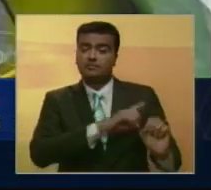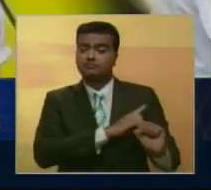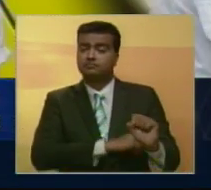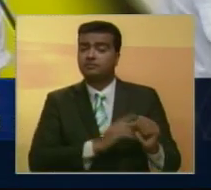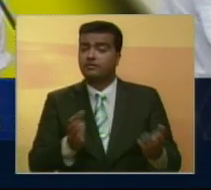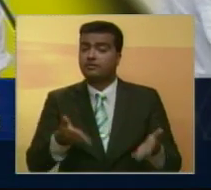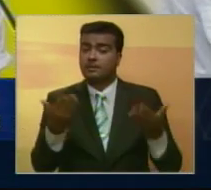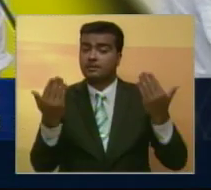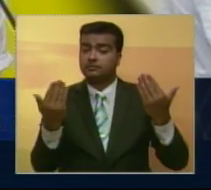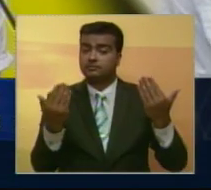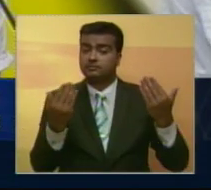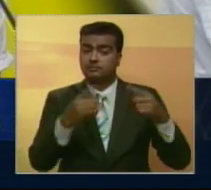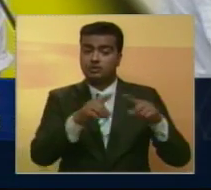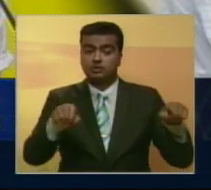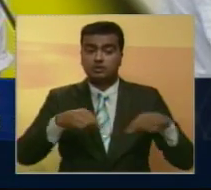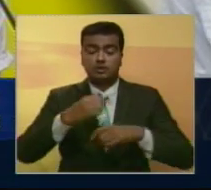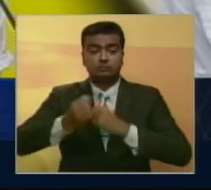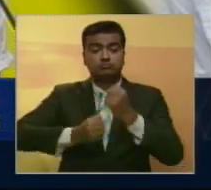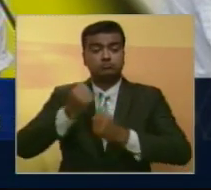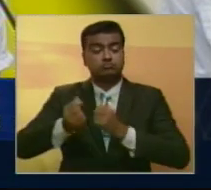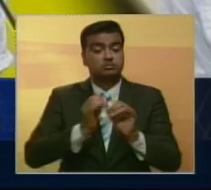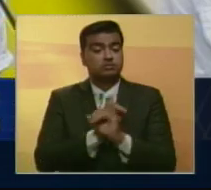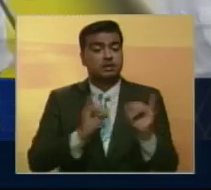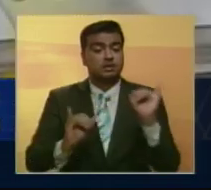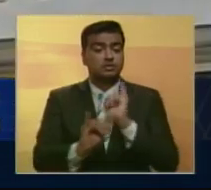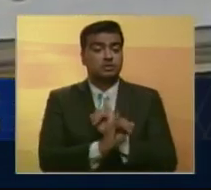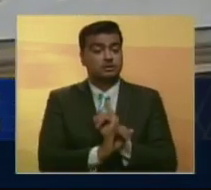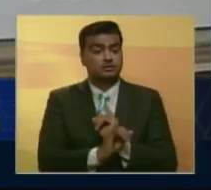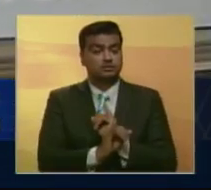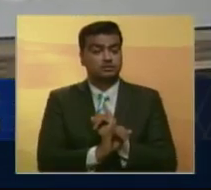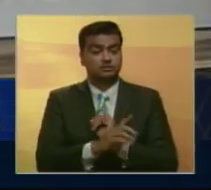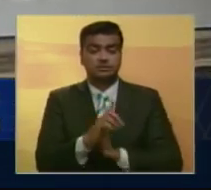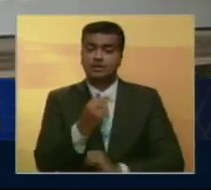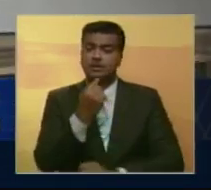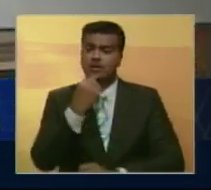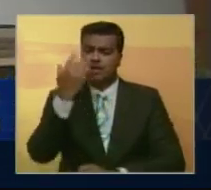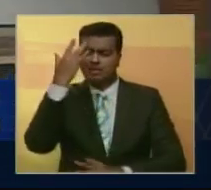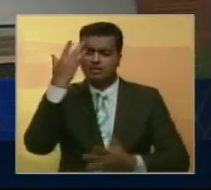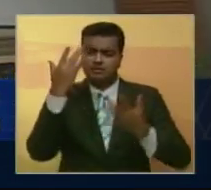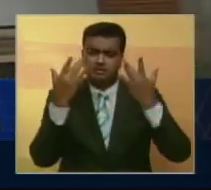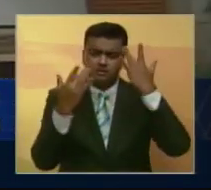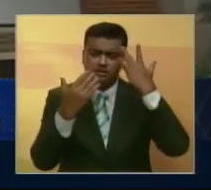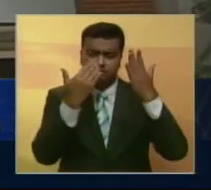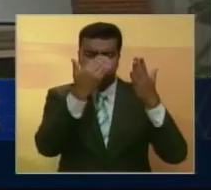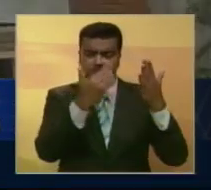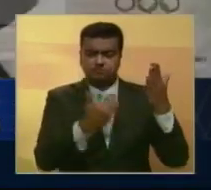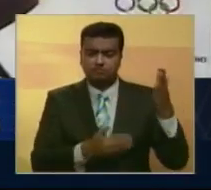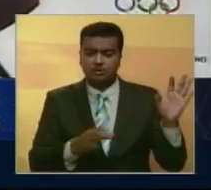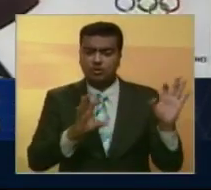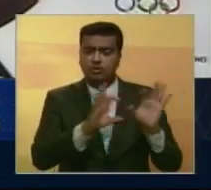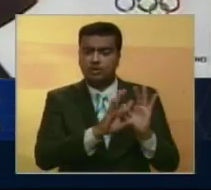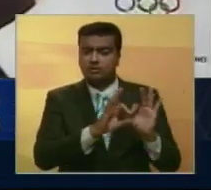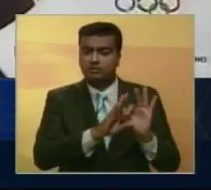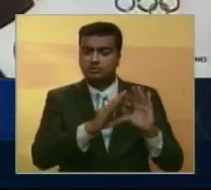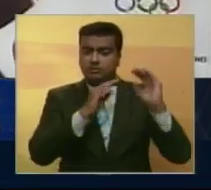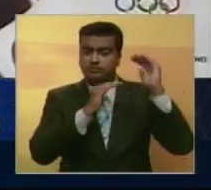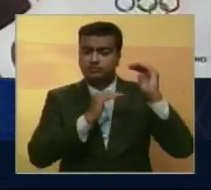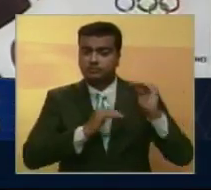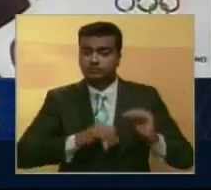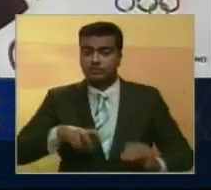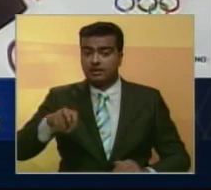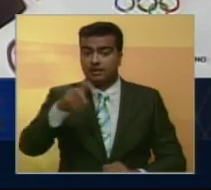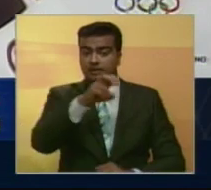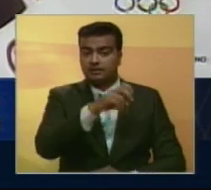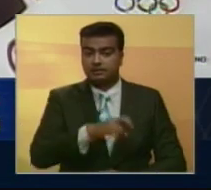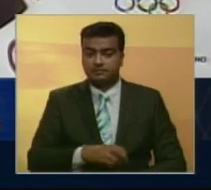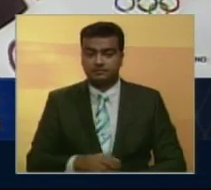y potenciar los circuitos de carreras nacionales e internacionales. Señalaron que la idea es formar un calendario conjunto y un ranking nacional de carreras.